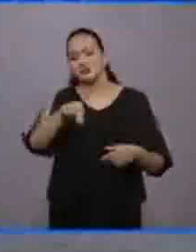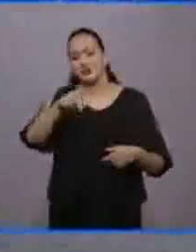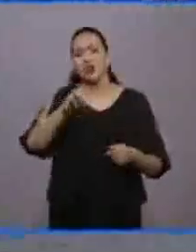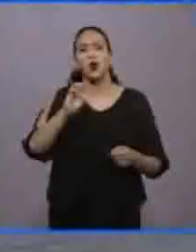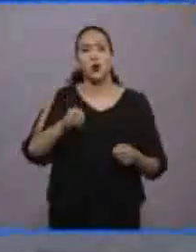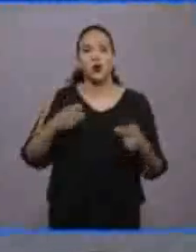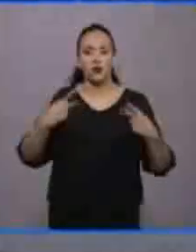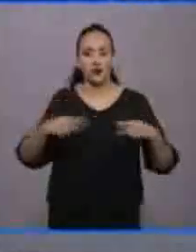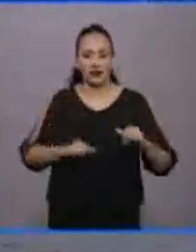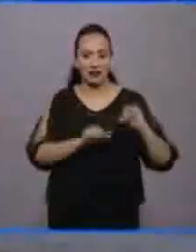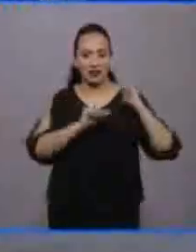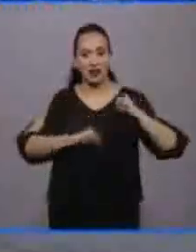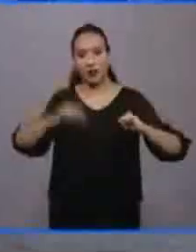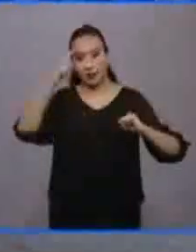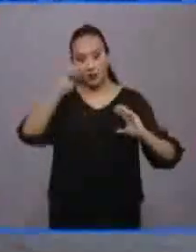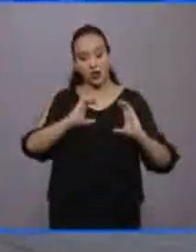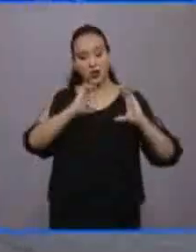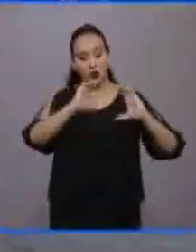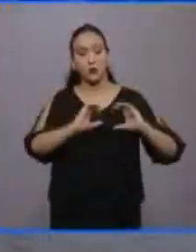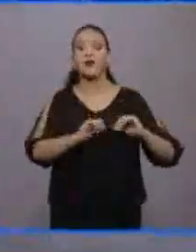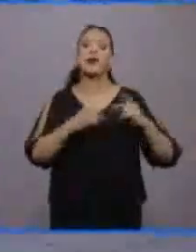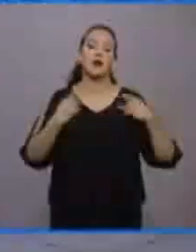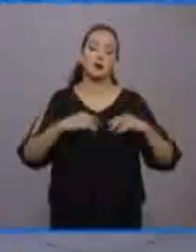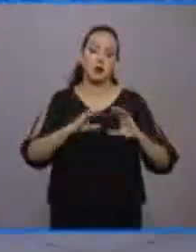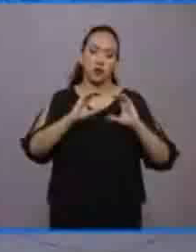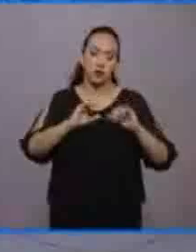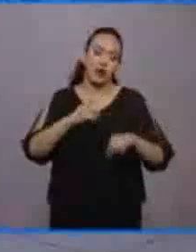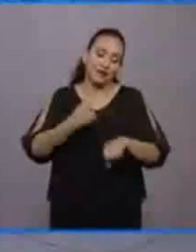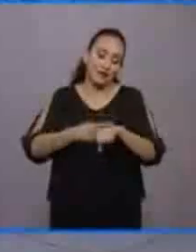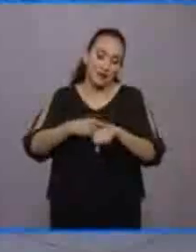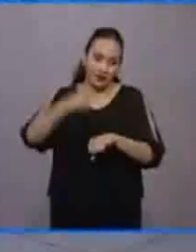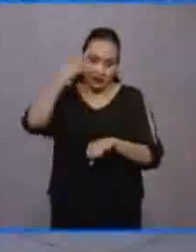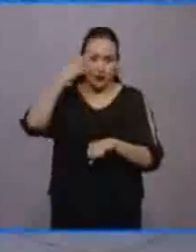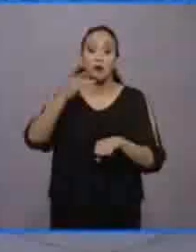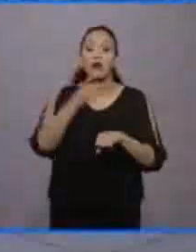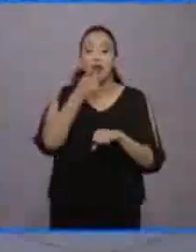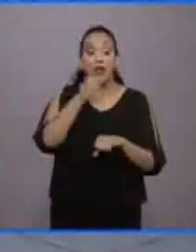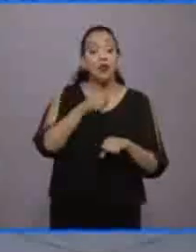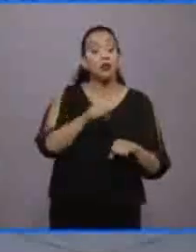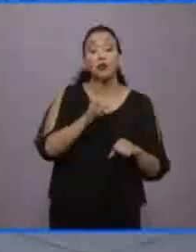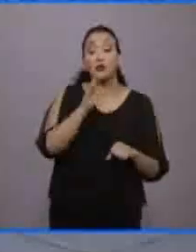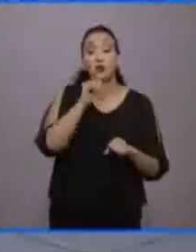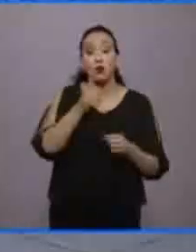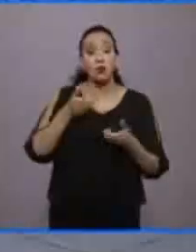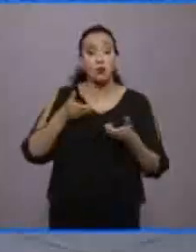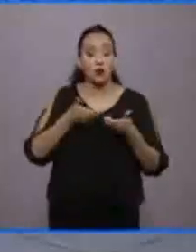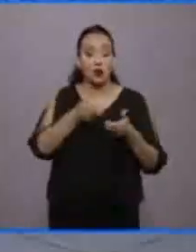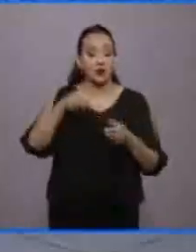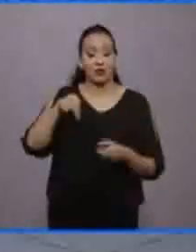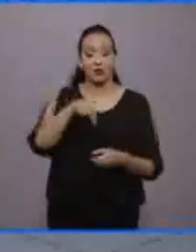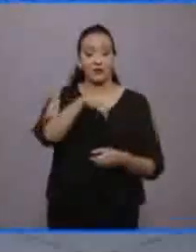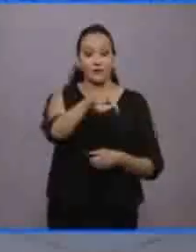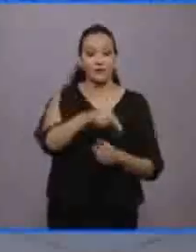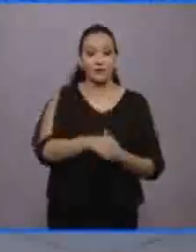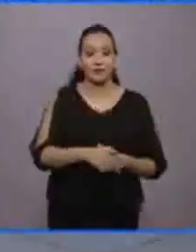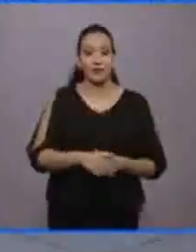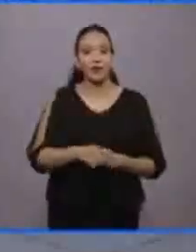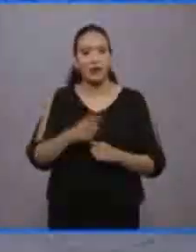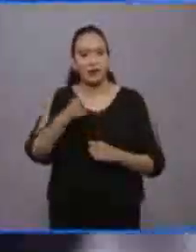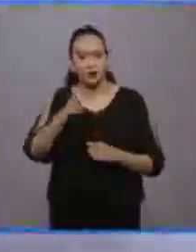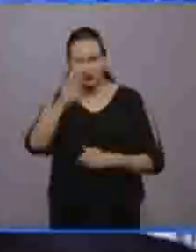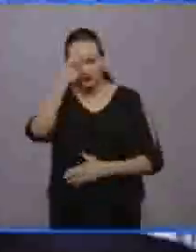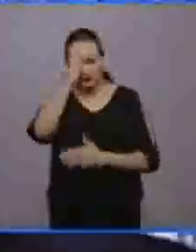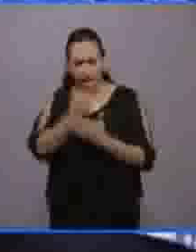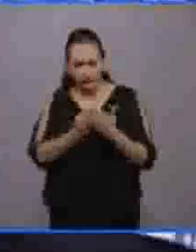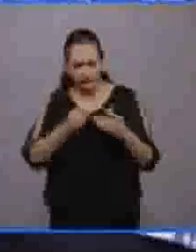custodia de una persona con enfermedad mental por permitir que se trasladara libremente en un lugar público, mismas que resultaban